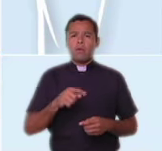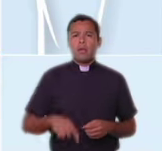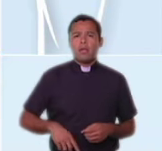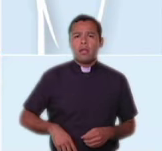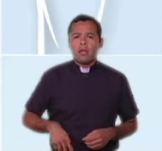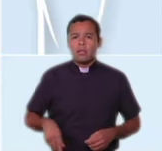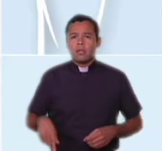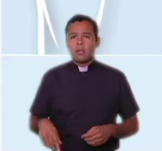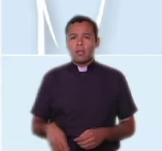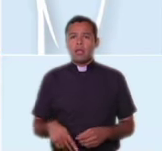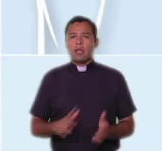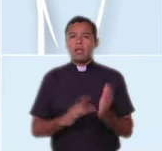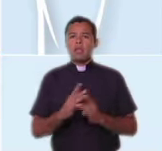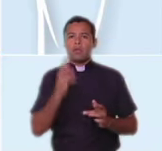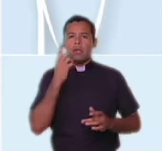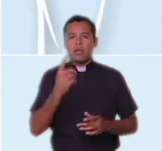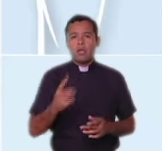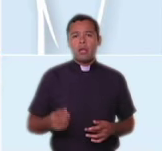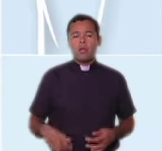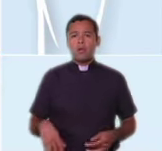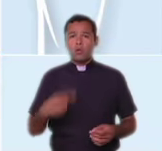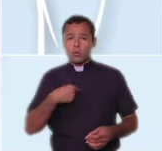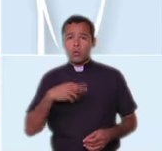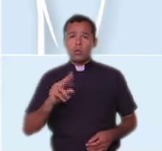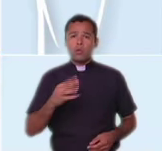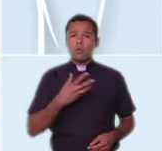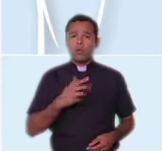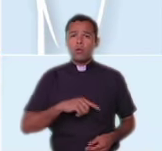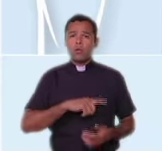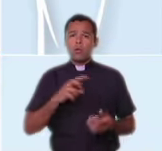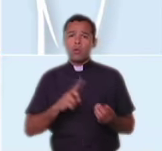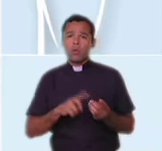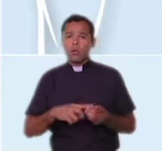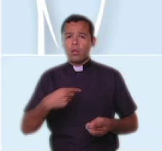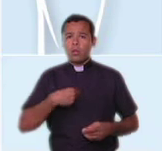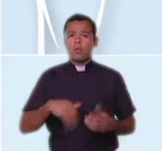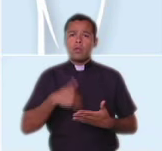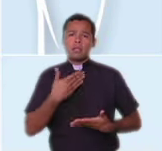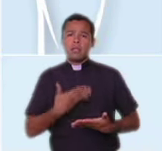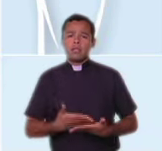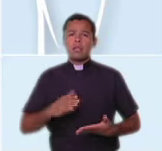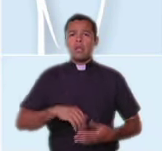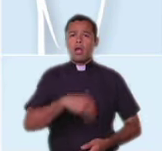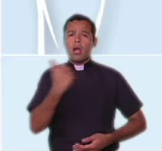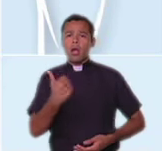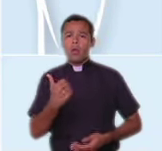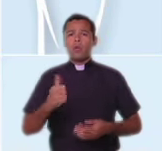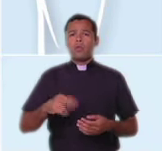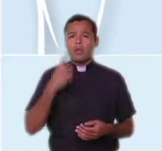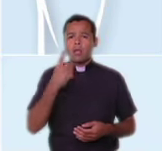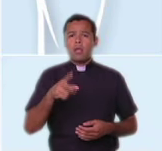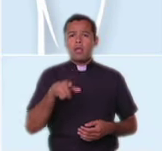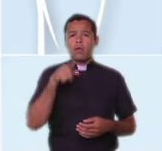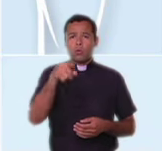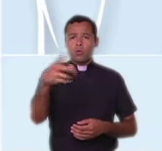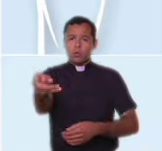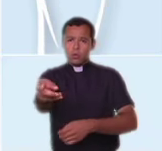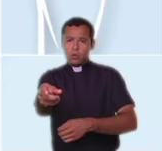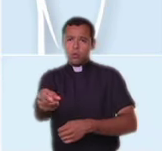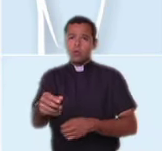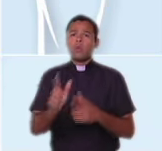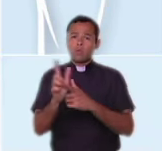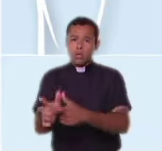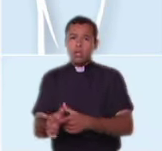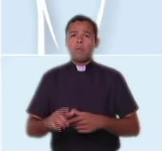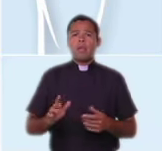pero el hijo del hombre no tiene en dónde reclinar la cabeza. A otros Jesús le dijo, sígueme, pero él le respondió, Señor,